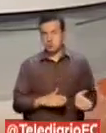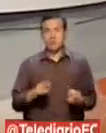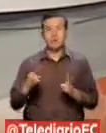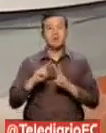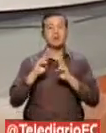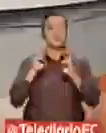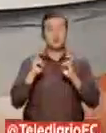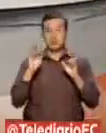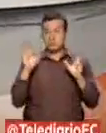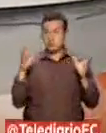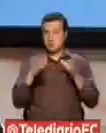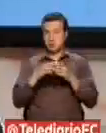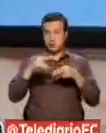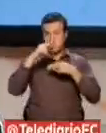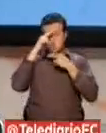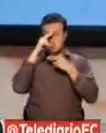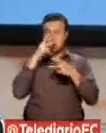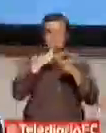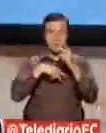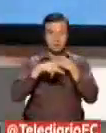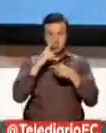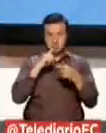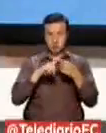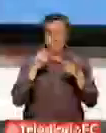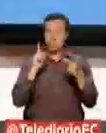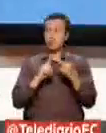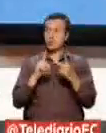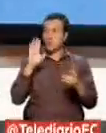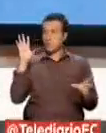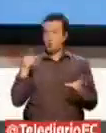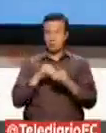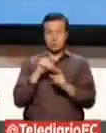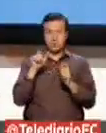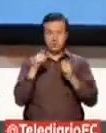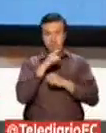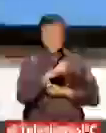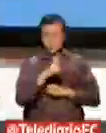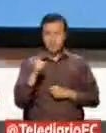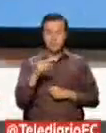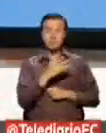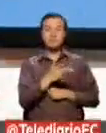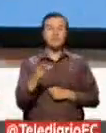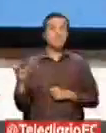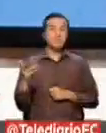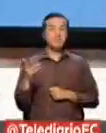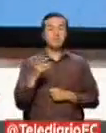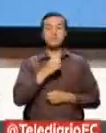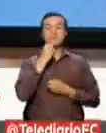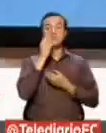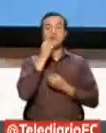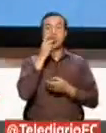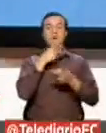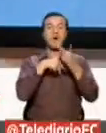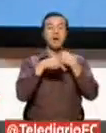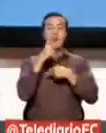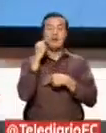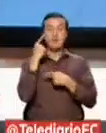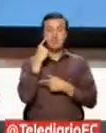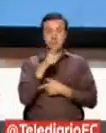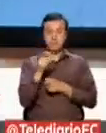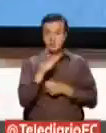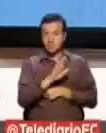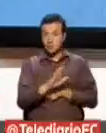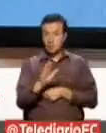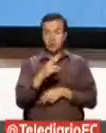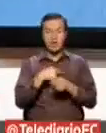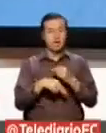es que tanto las noticias falsas, cuanto los call center, cuanto esta gente que se dedica a emitir información falsa, finalmente se reduce